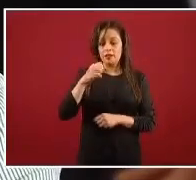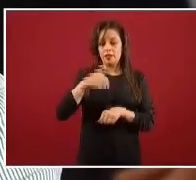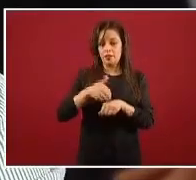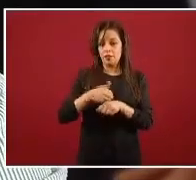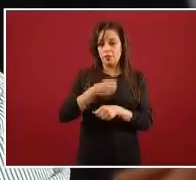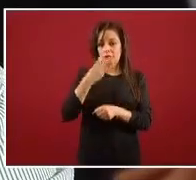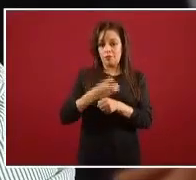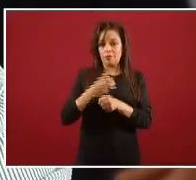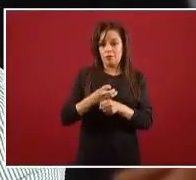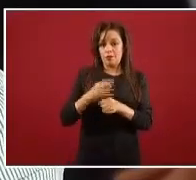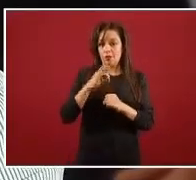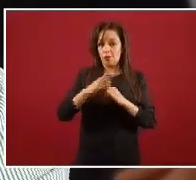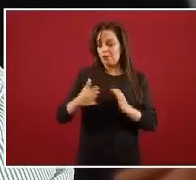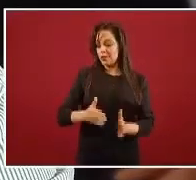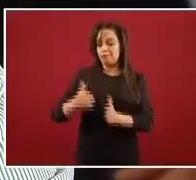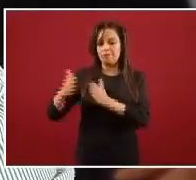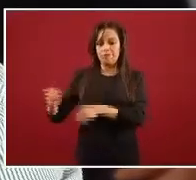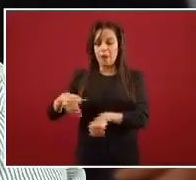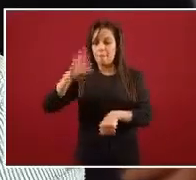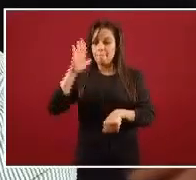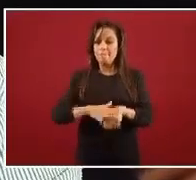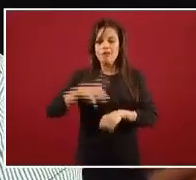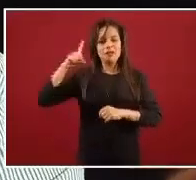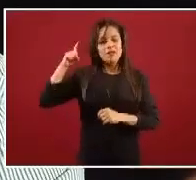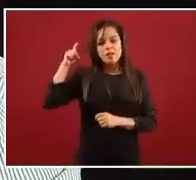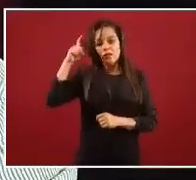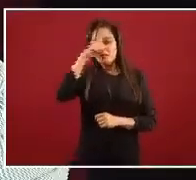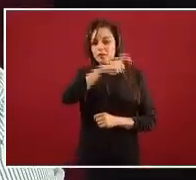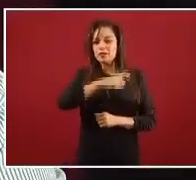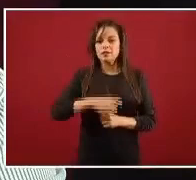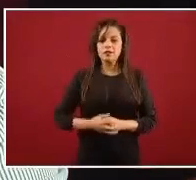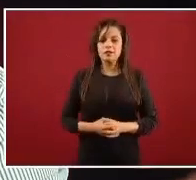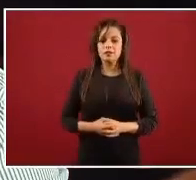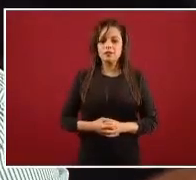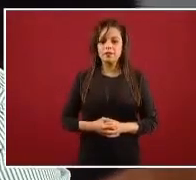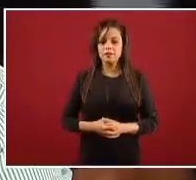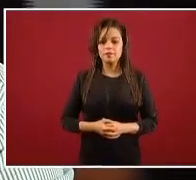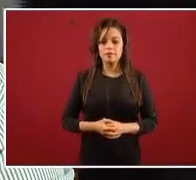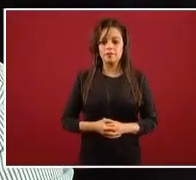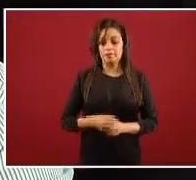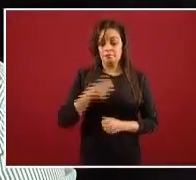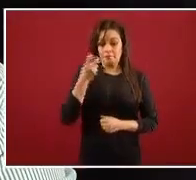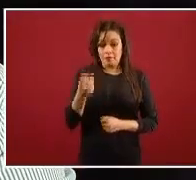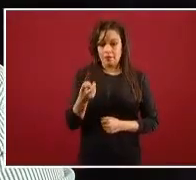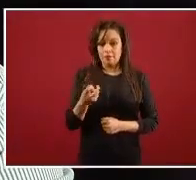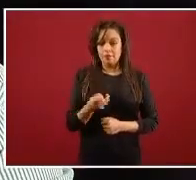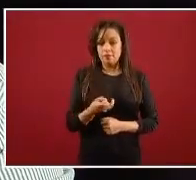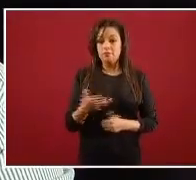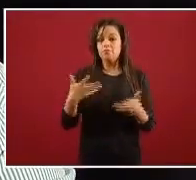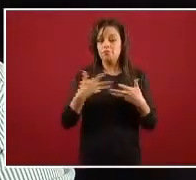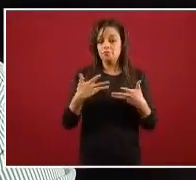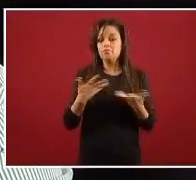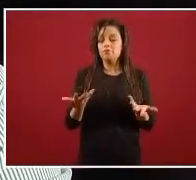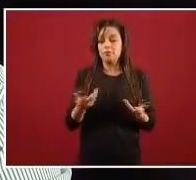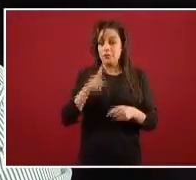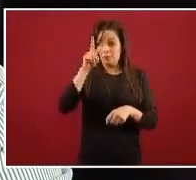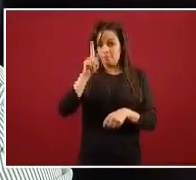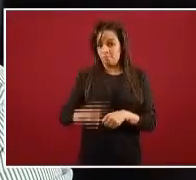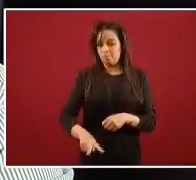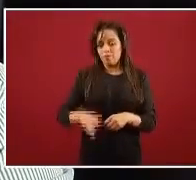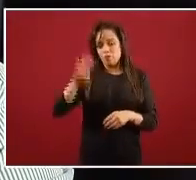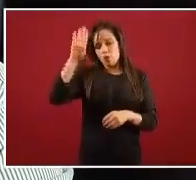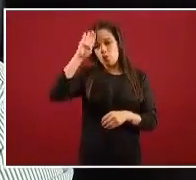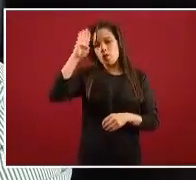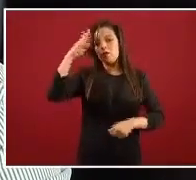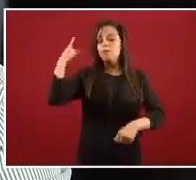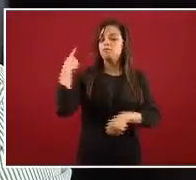difícil. Y esta fase difícil entraña, conlleva el peligro grande